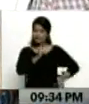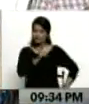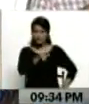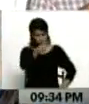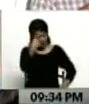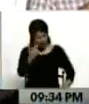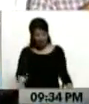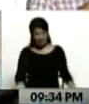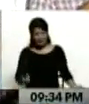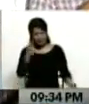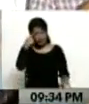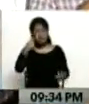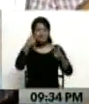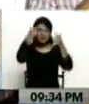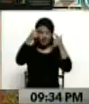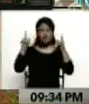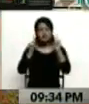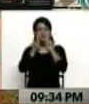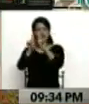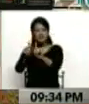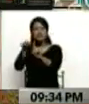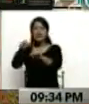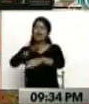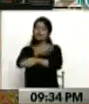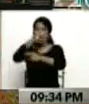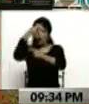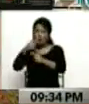ese te acuerdas te